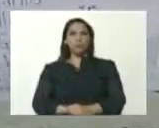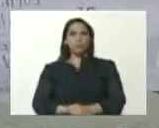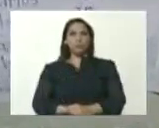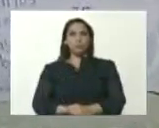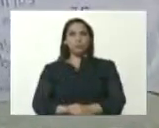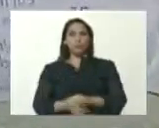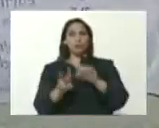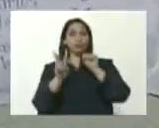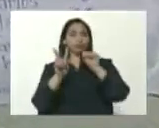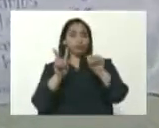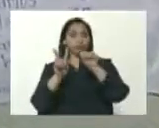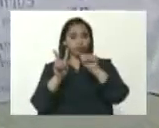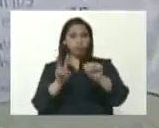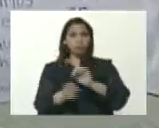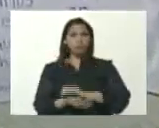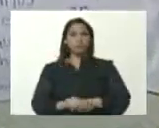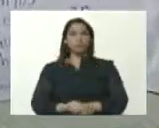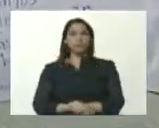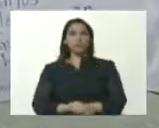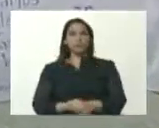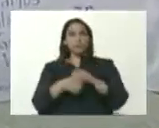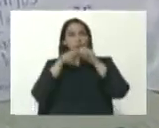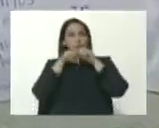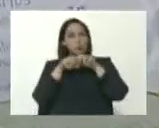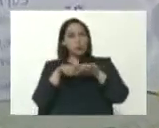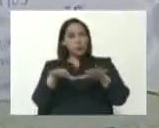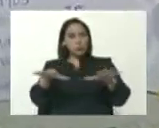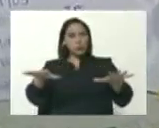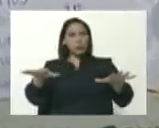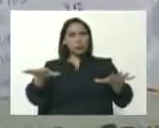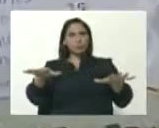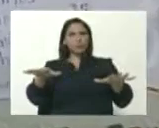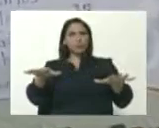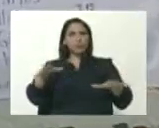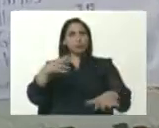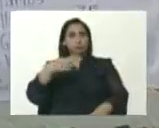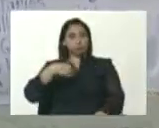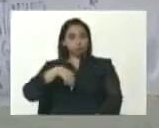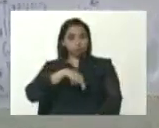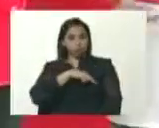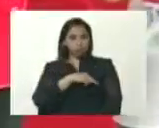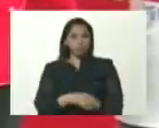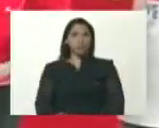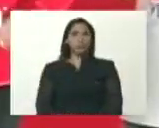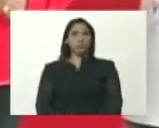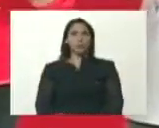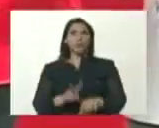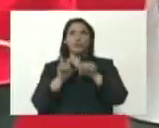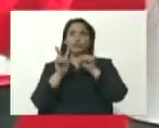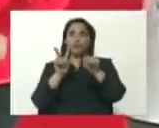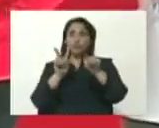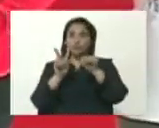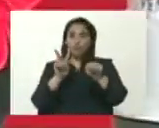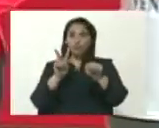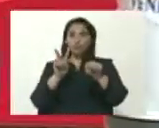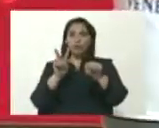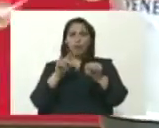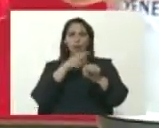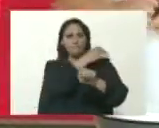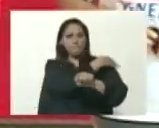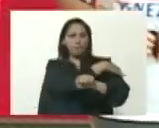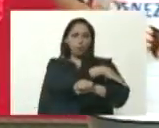Somos Venezuela desplegado y que nos... Somos Venezuela es el